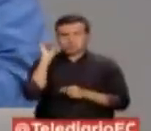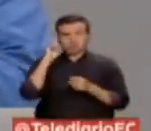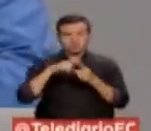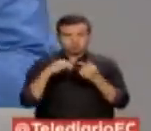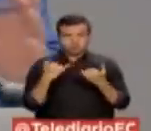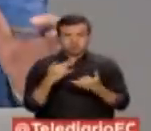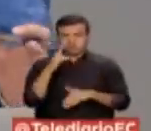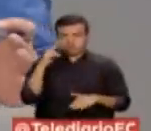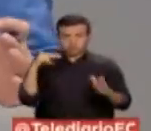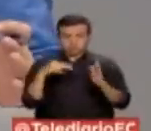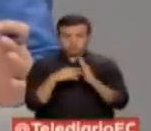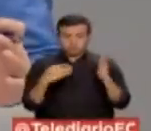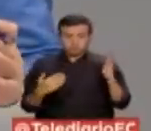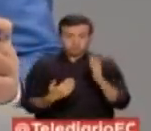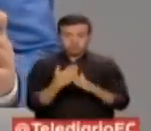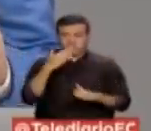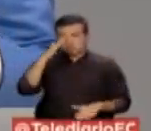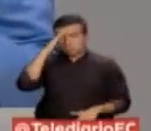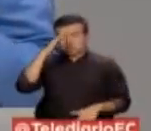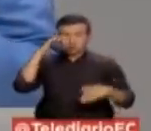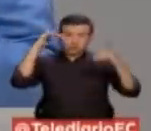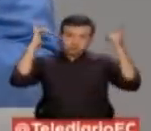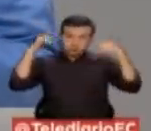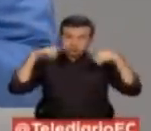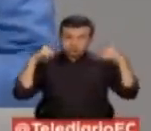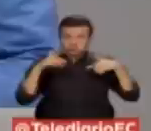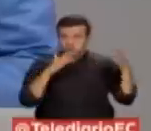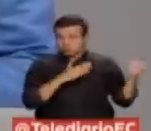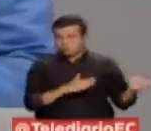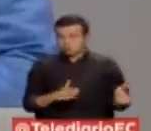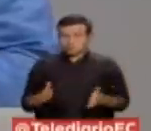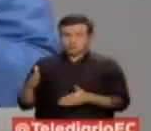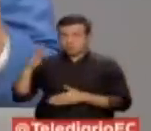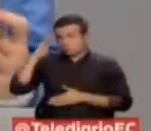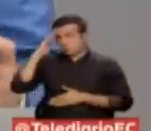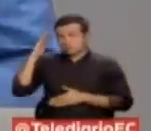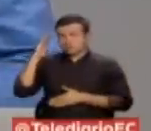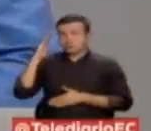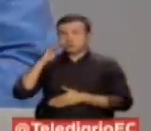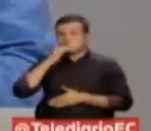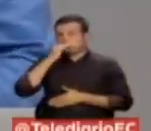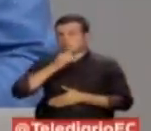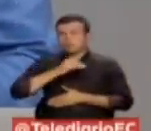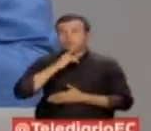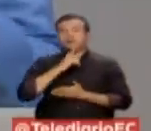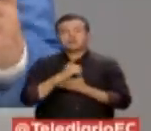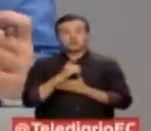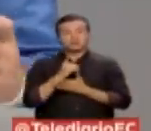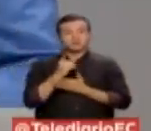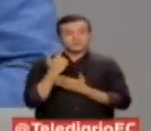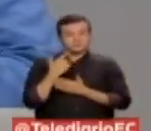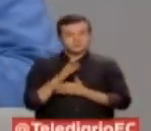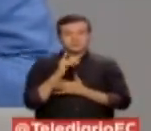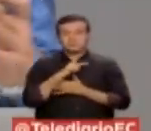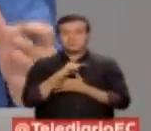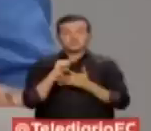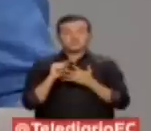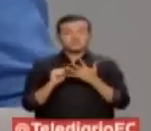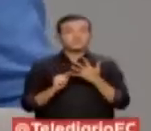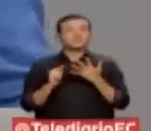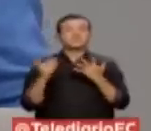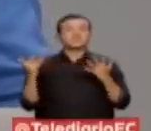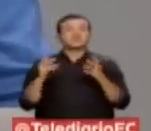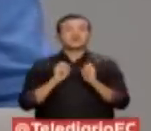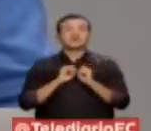2000 nuevos policías se incorporan a las a las fuerzas policiales de manera efectiva práctica y que estarán